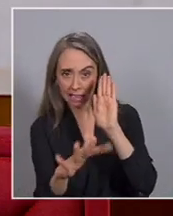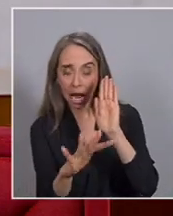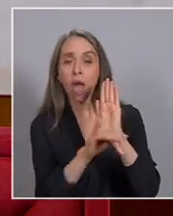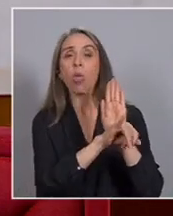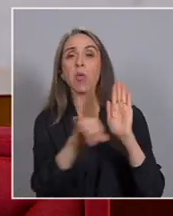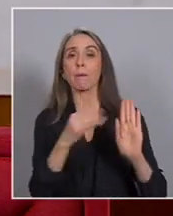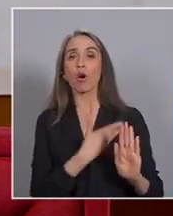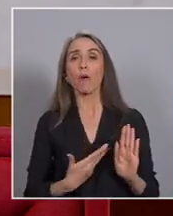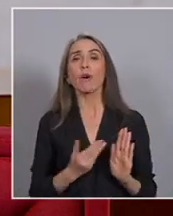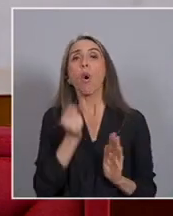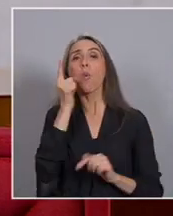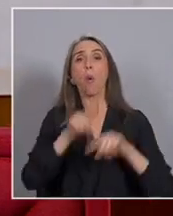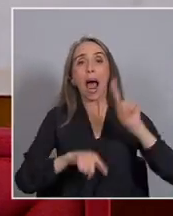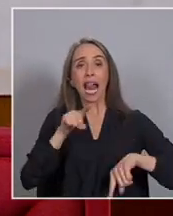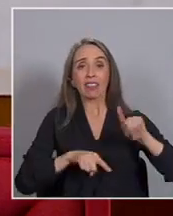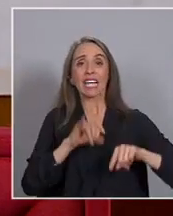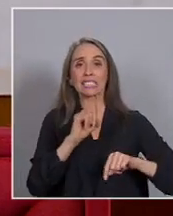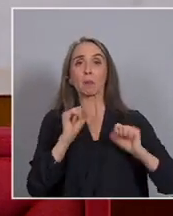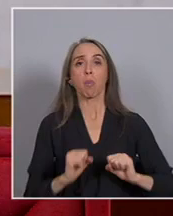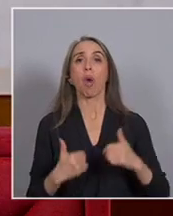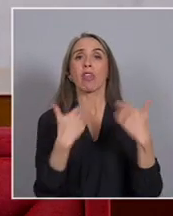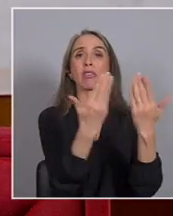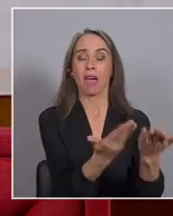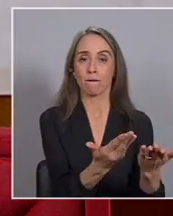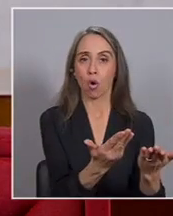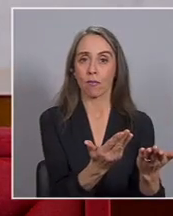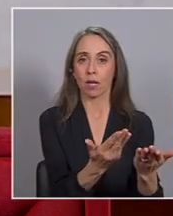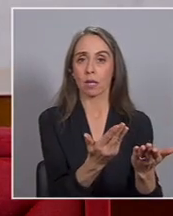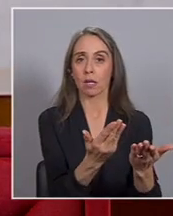determinar qué tierras se pueden devolver.